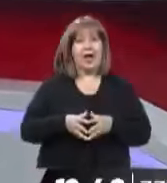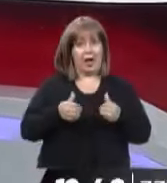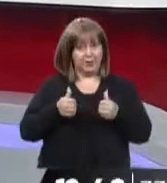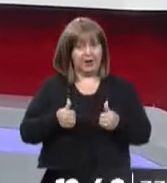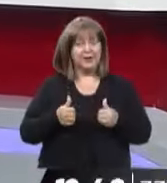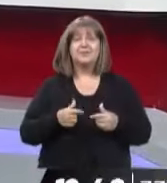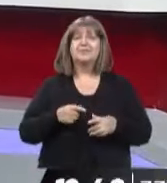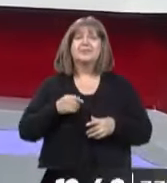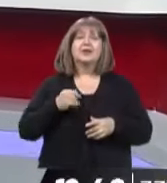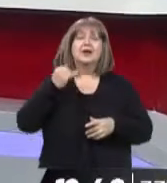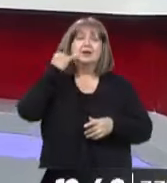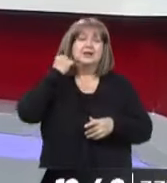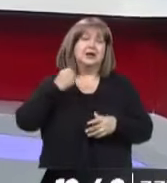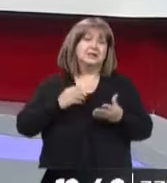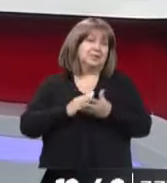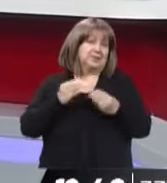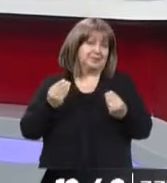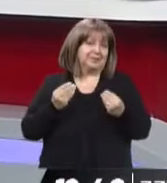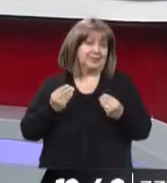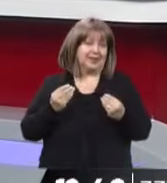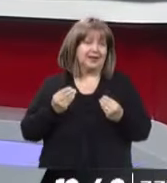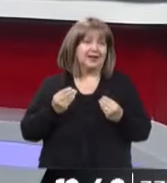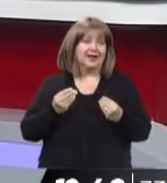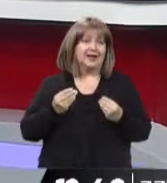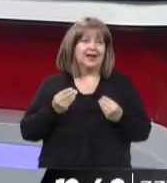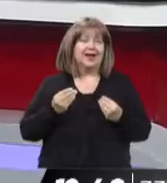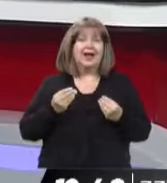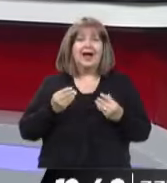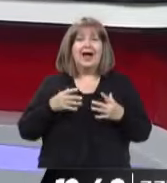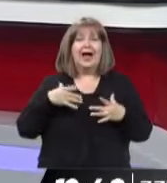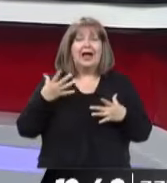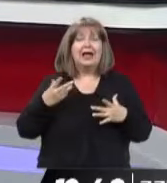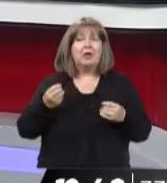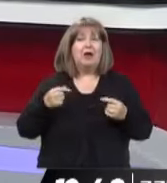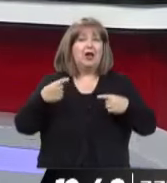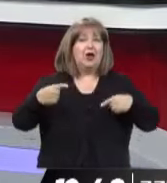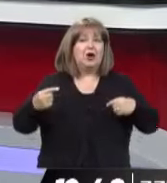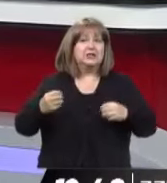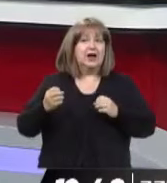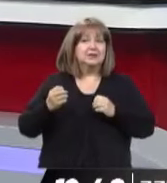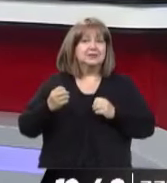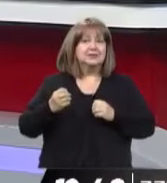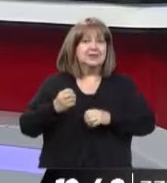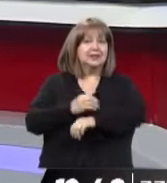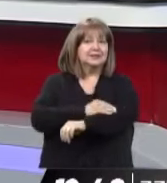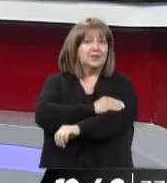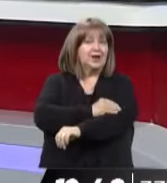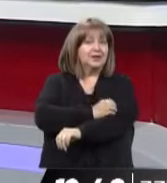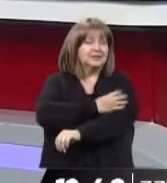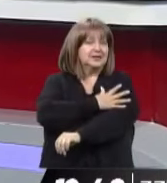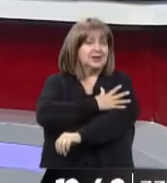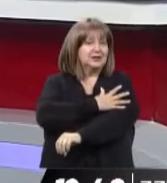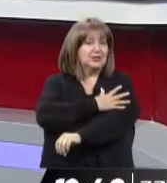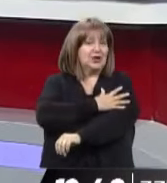Bueno, siempre los encuentros sobrenaturales provocan como ciertas sensaciones en el cuerpo, ¿o no? Sí, claro, no sé. Se